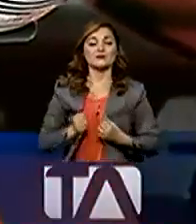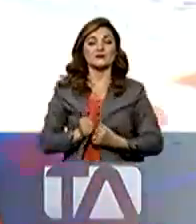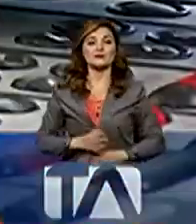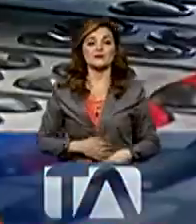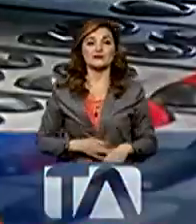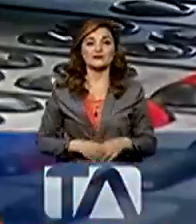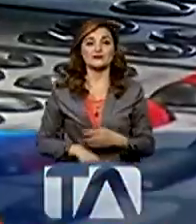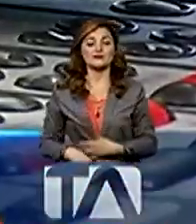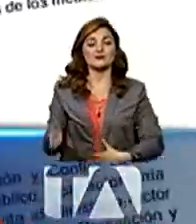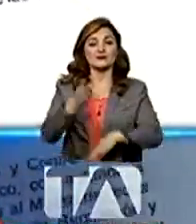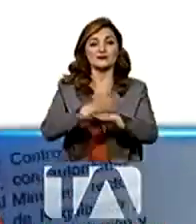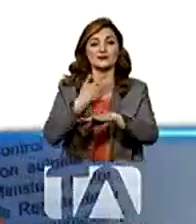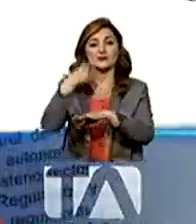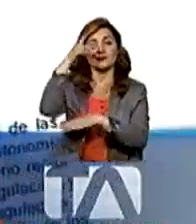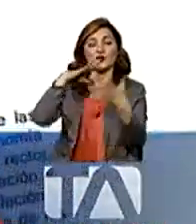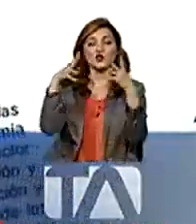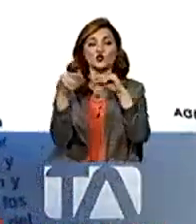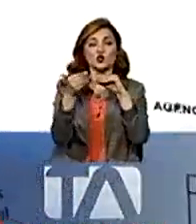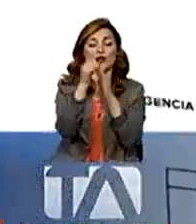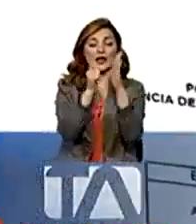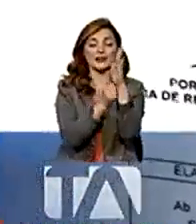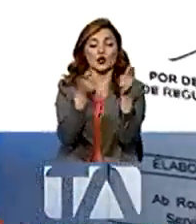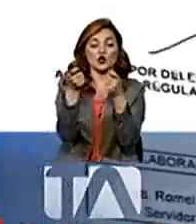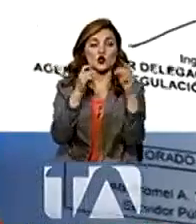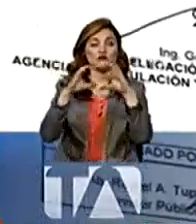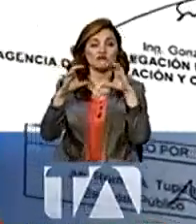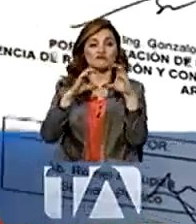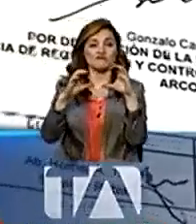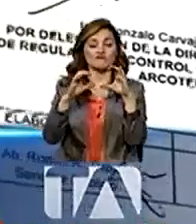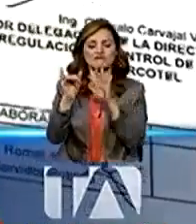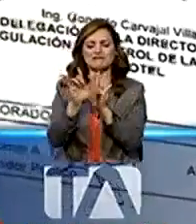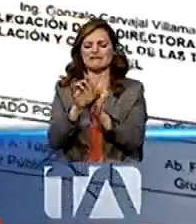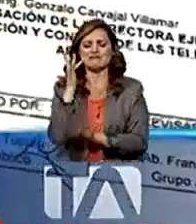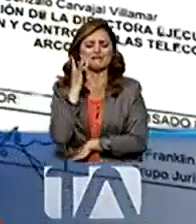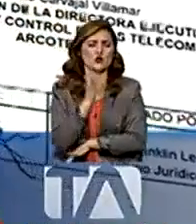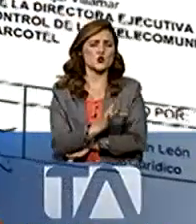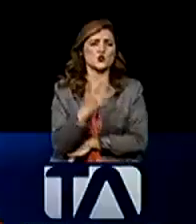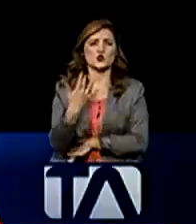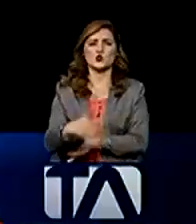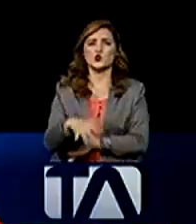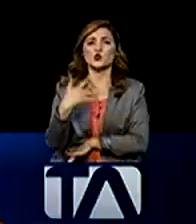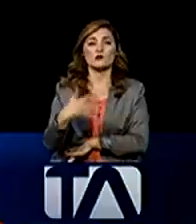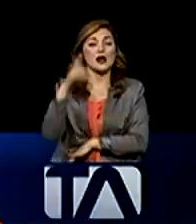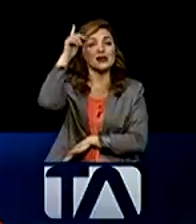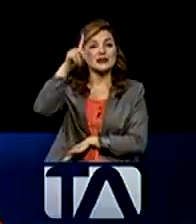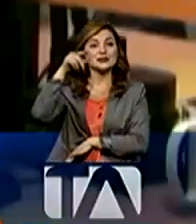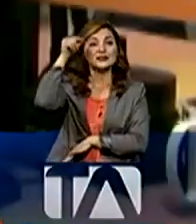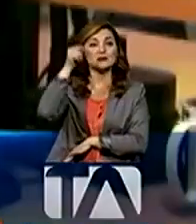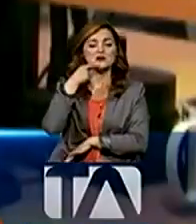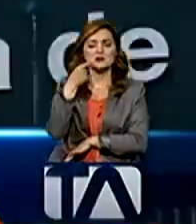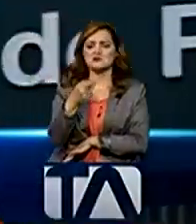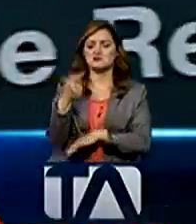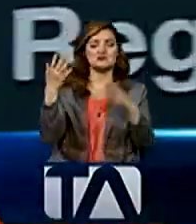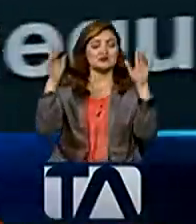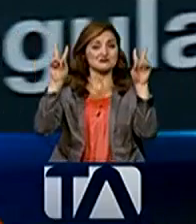Pese a que varias resoluciones de Arcotel confirman las irregularidades en la concesión de frecuencias de radio y televisión, el gobierno se resiste